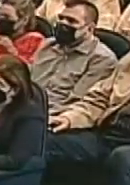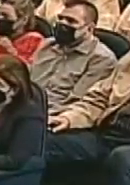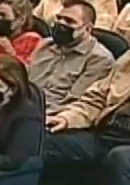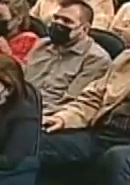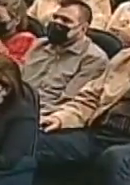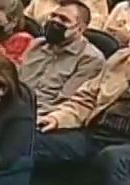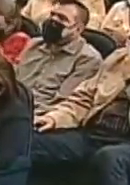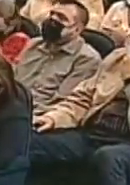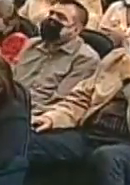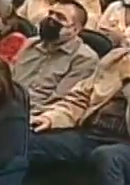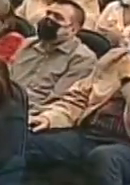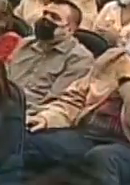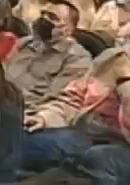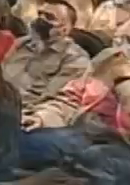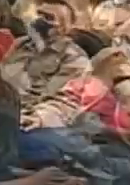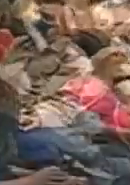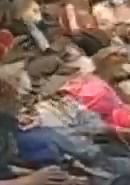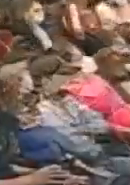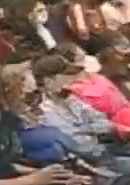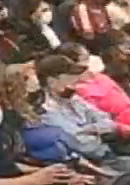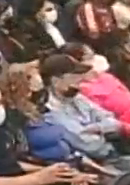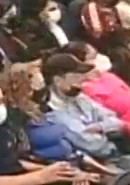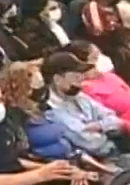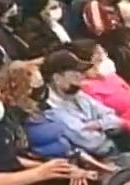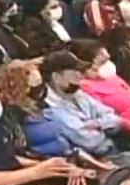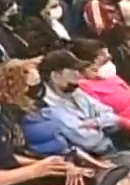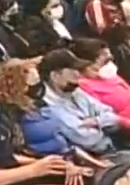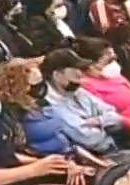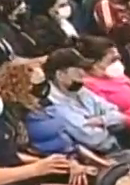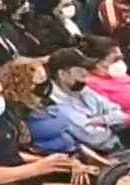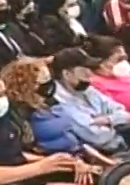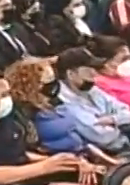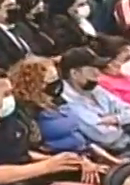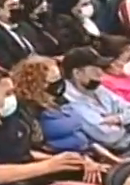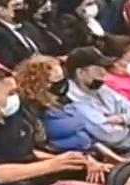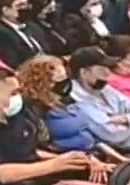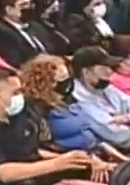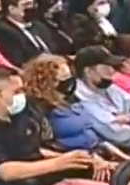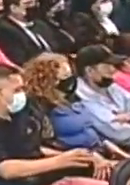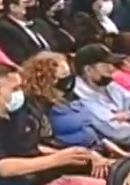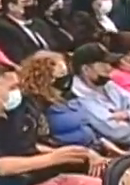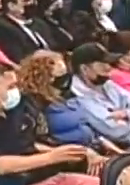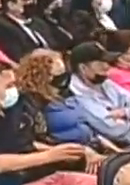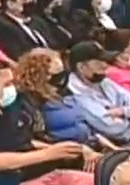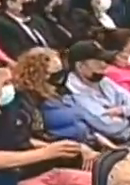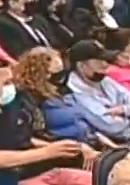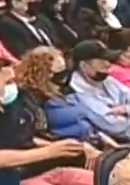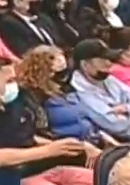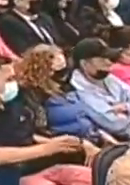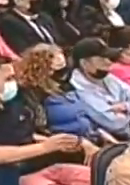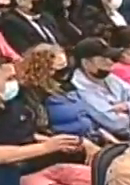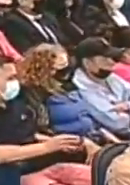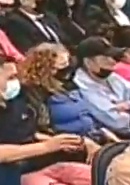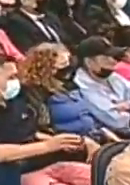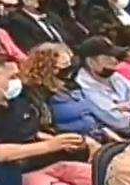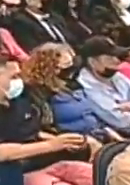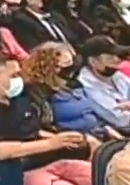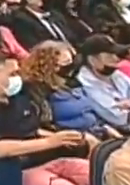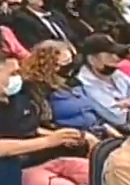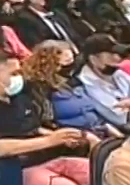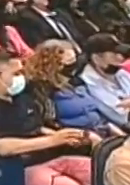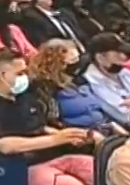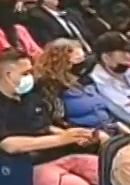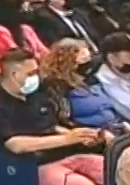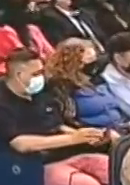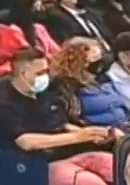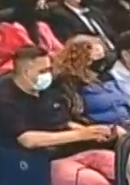de esta magna fecha histórica la oportunidad de organizar un coloquio internacional que ha